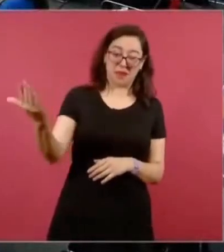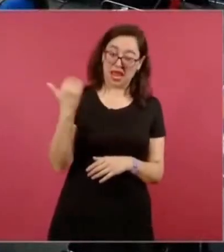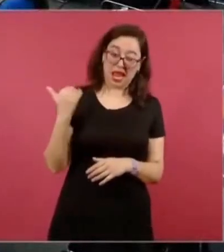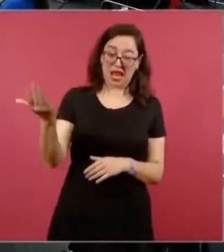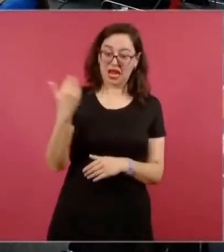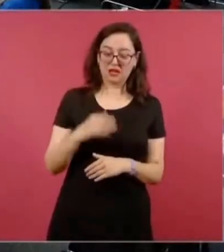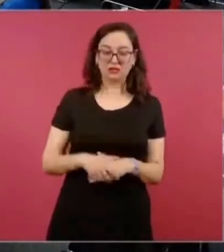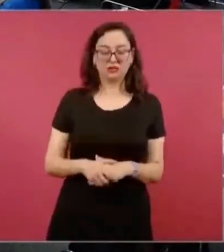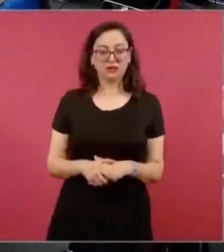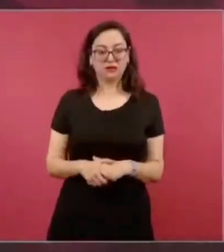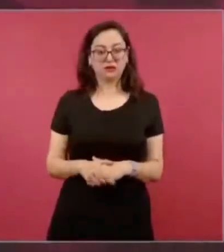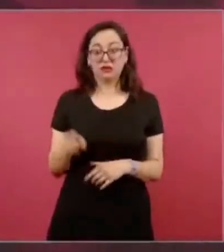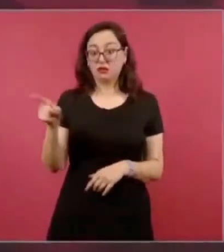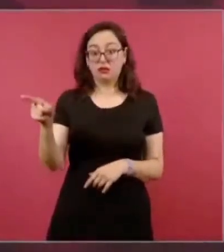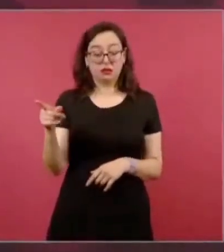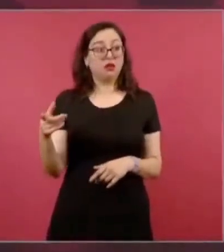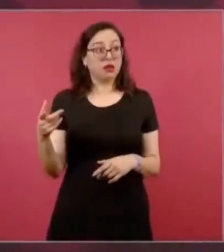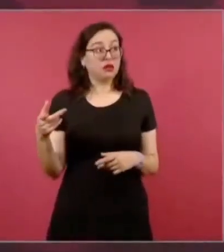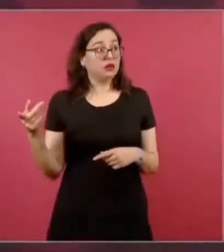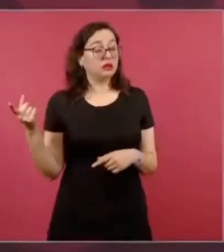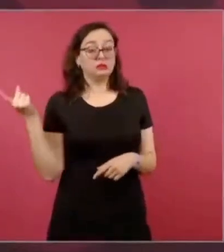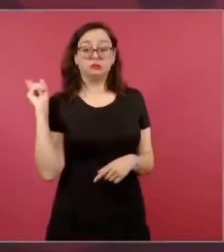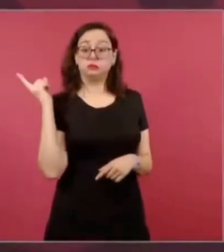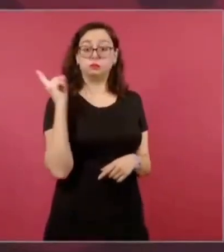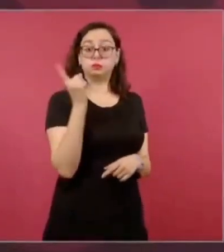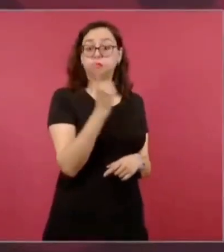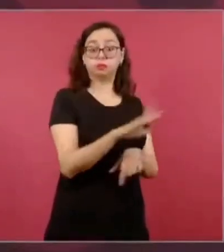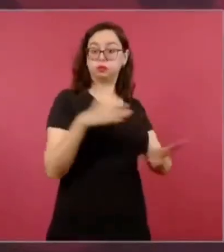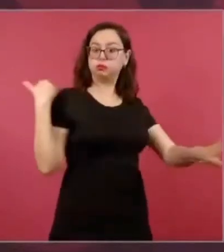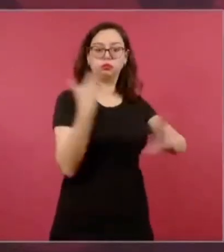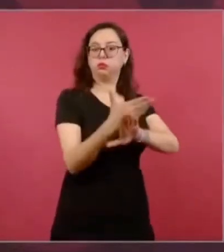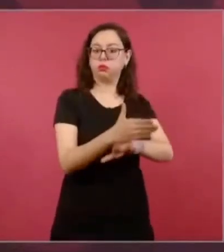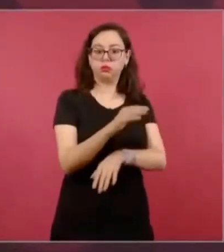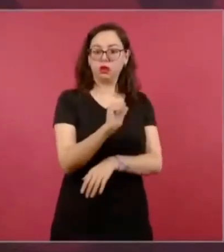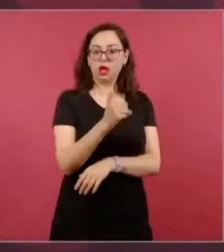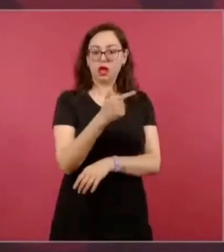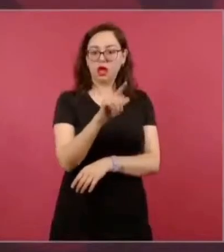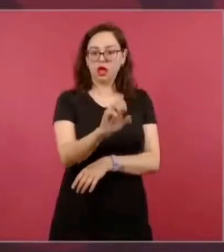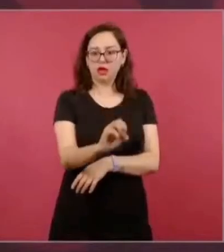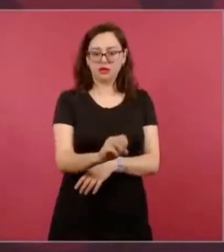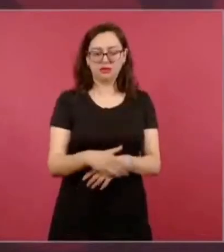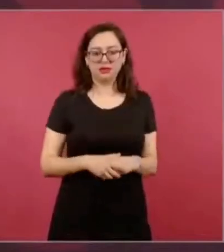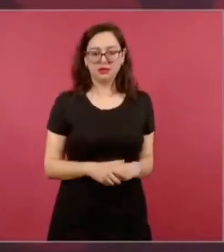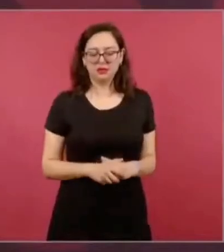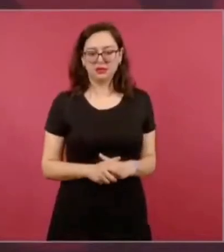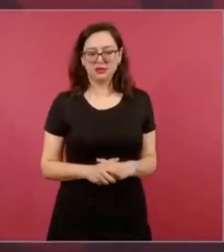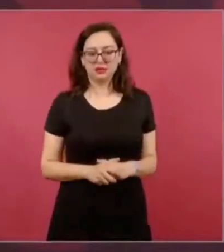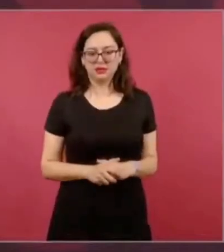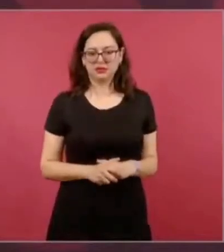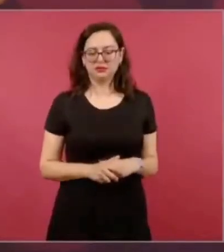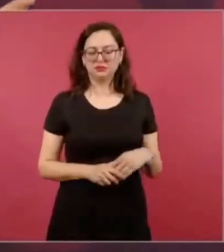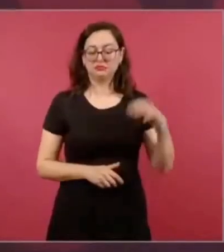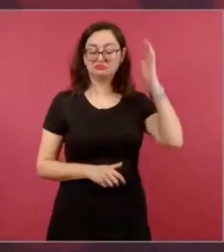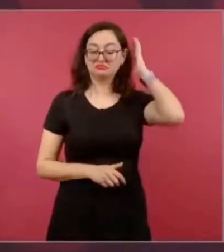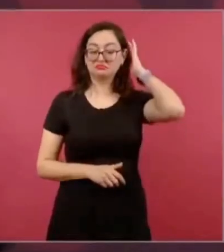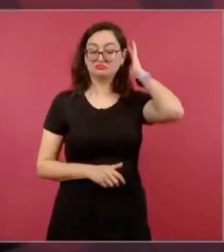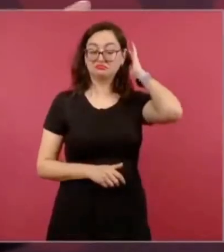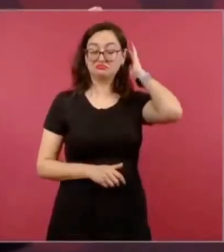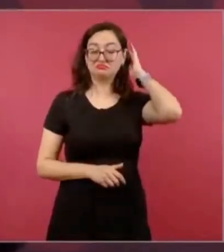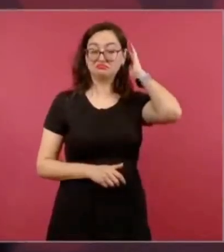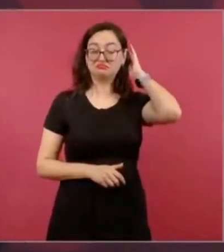Alguien me decía que, no sé si era muy amigo de Salinas o de